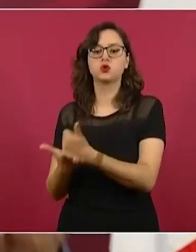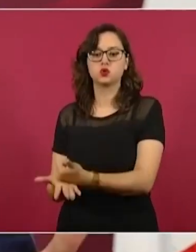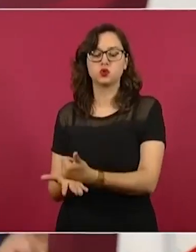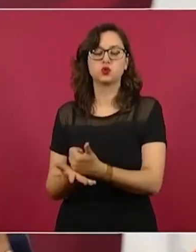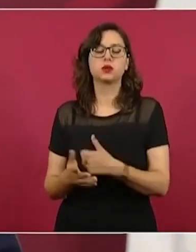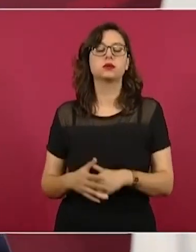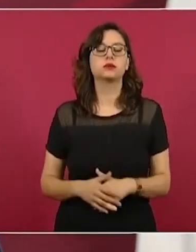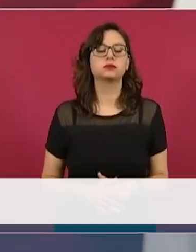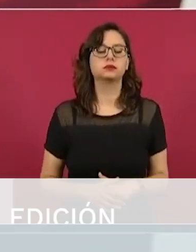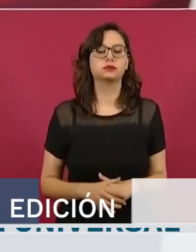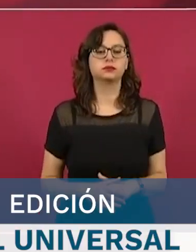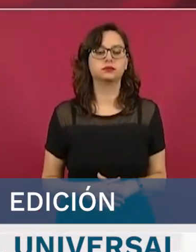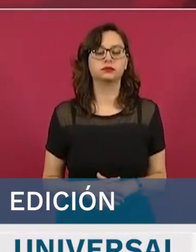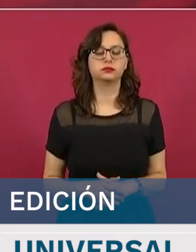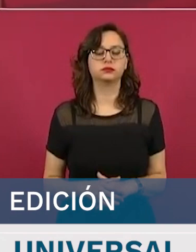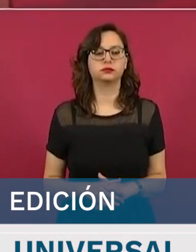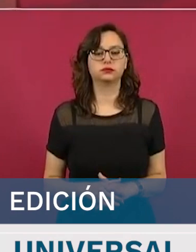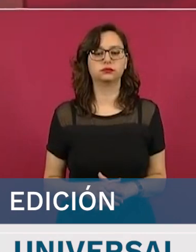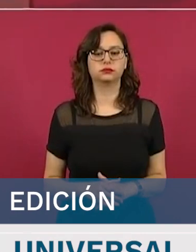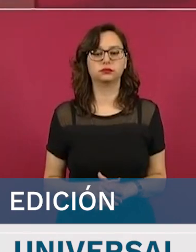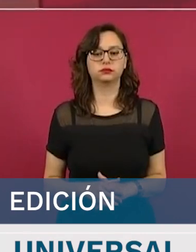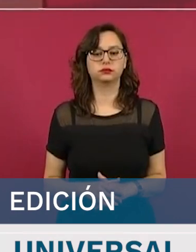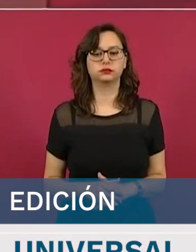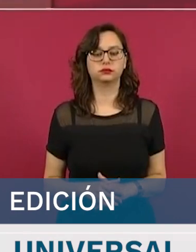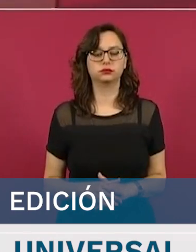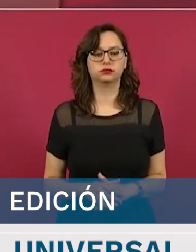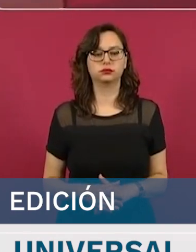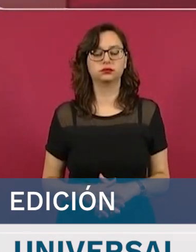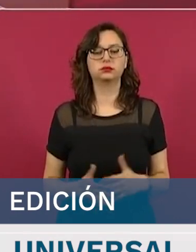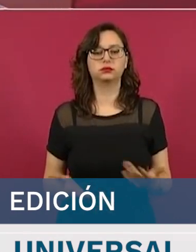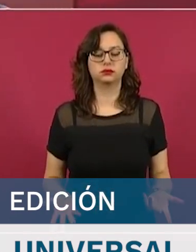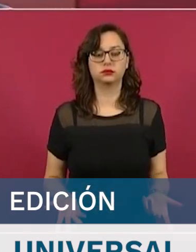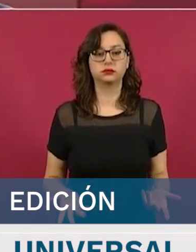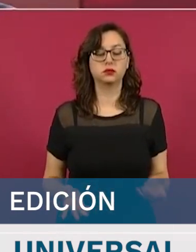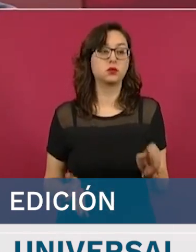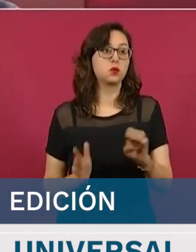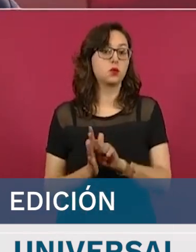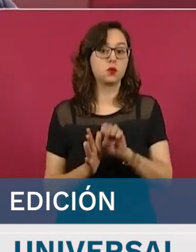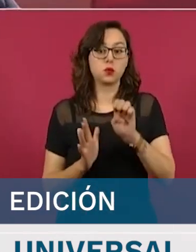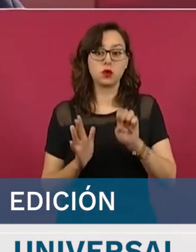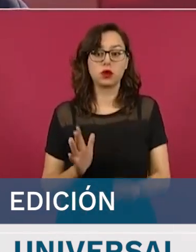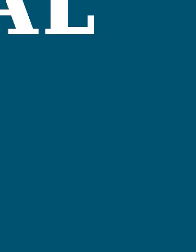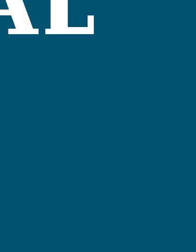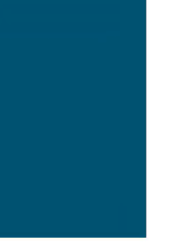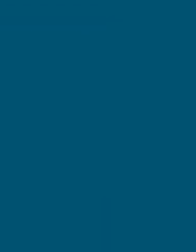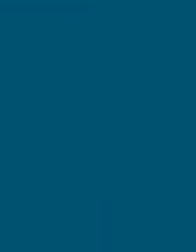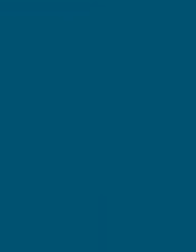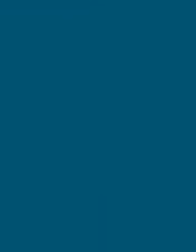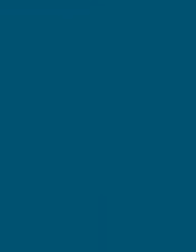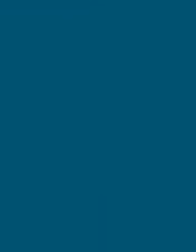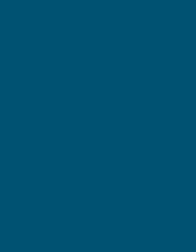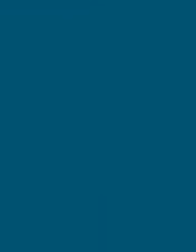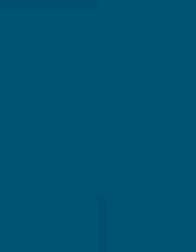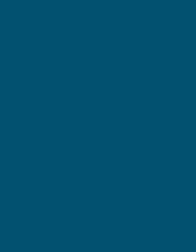por ejemplo, en cuanto a la importación de insumos.